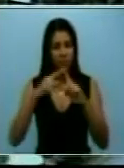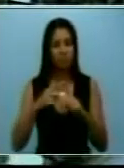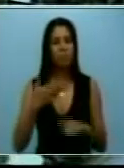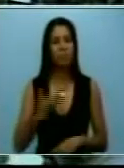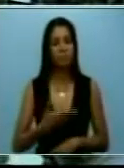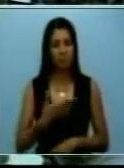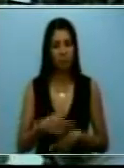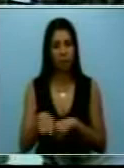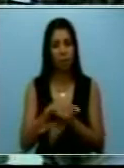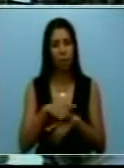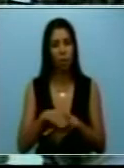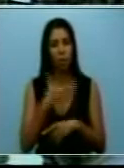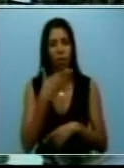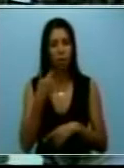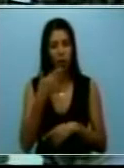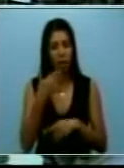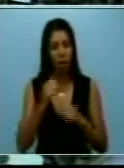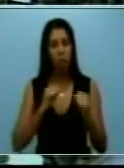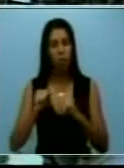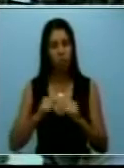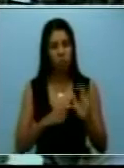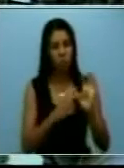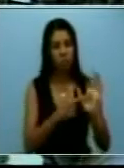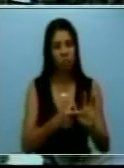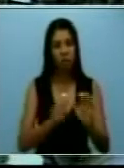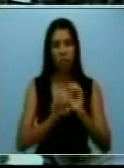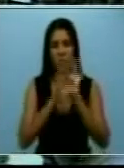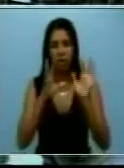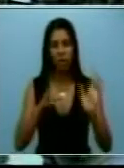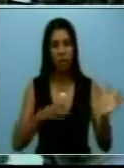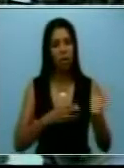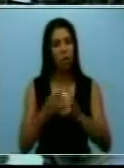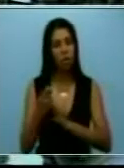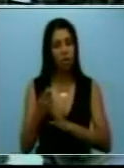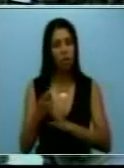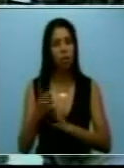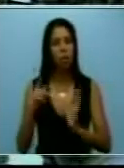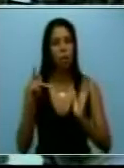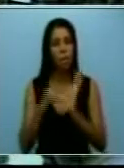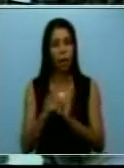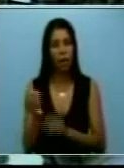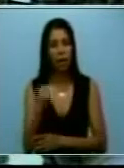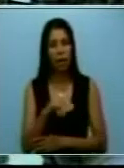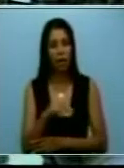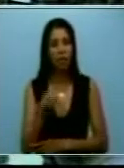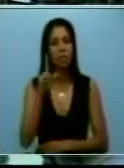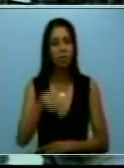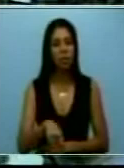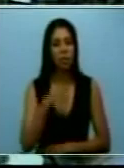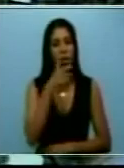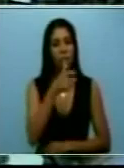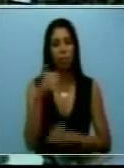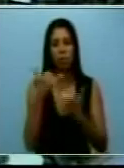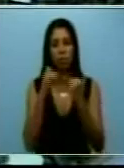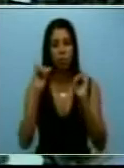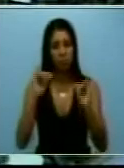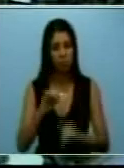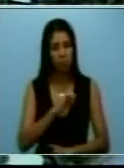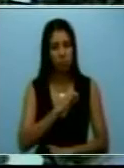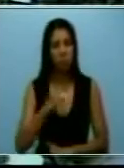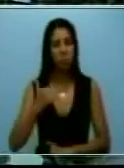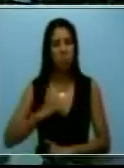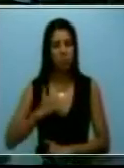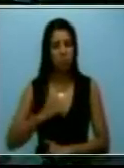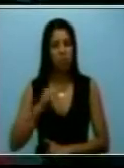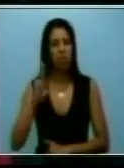la gestión pública, fomentar la transparencia, la participación, la soberanía popular y sobre todo